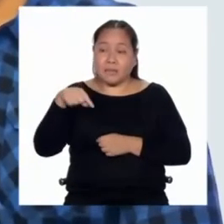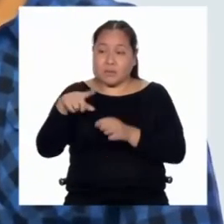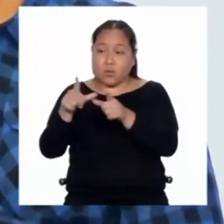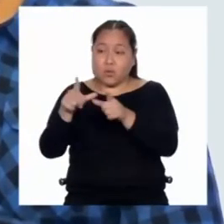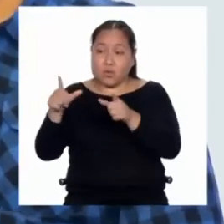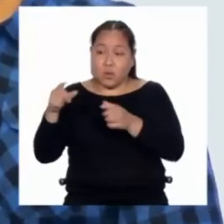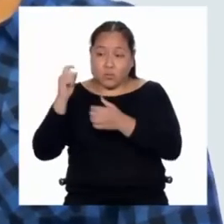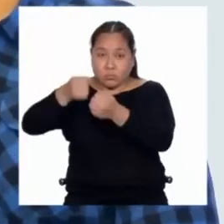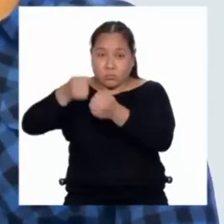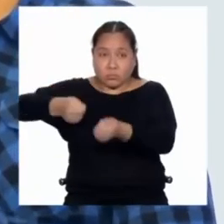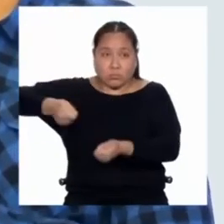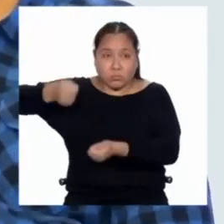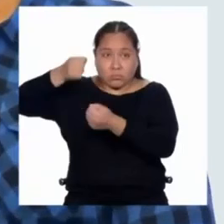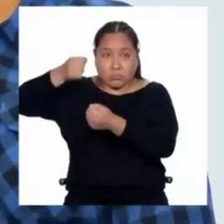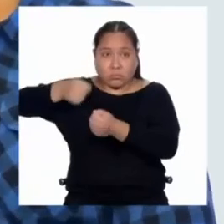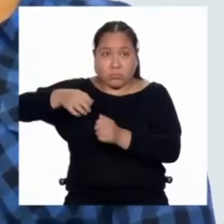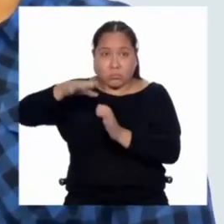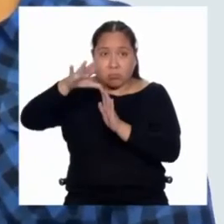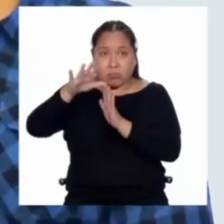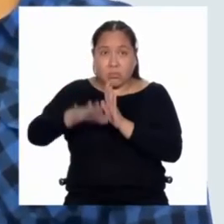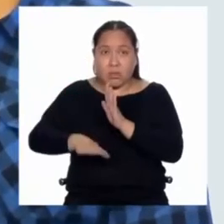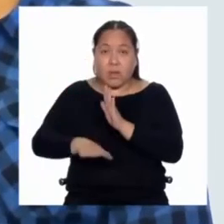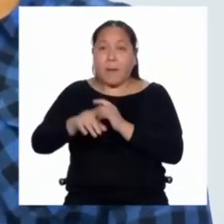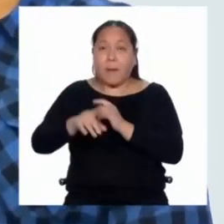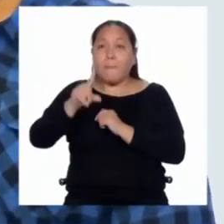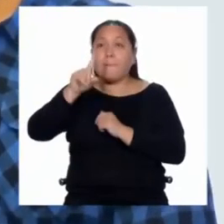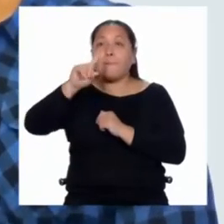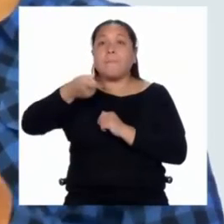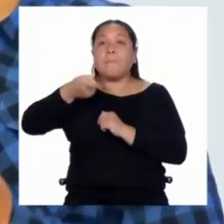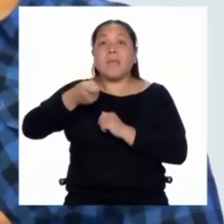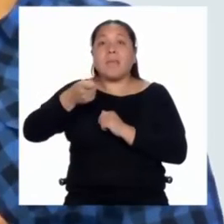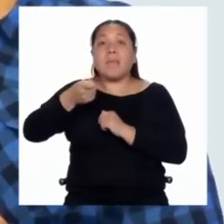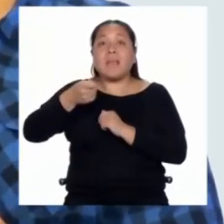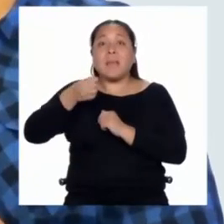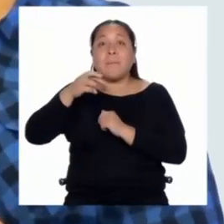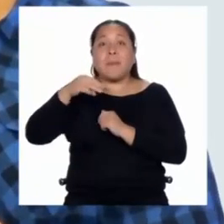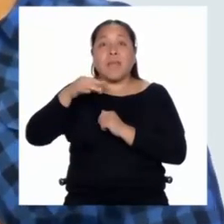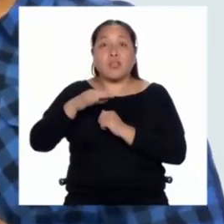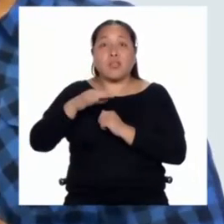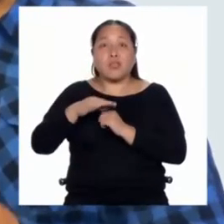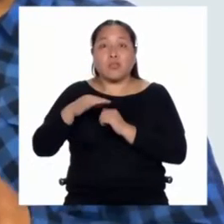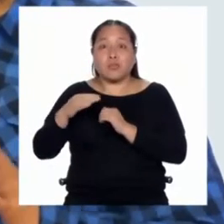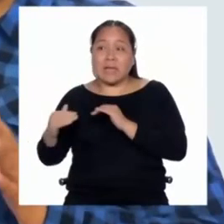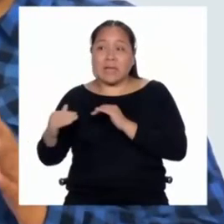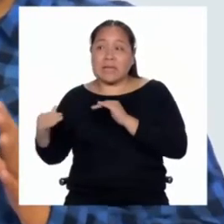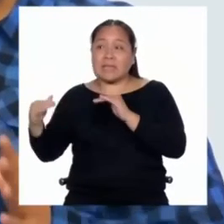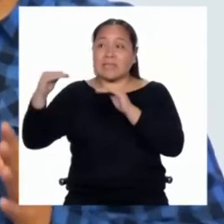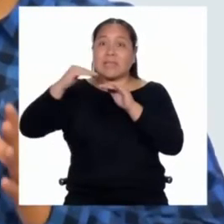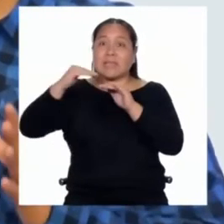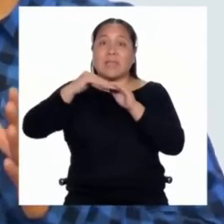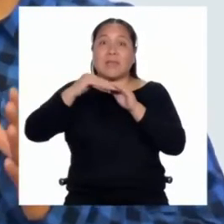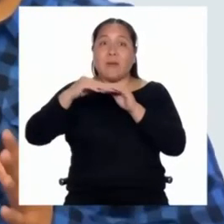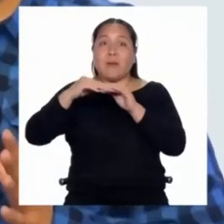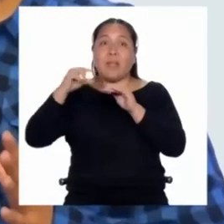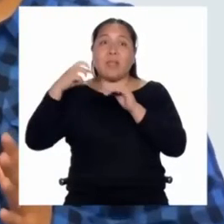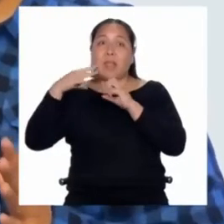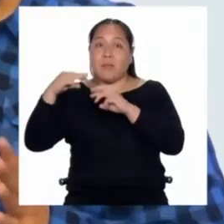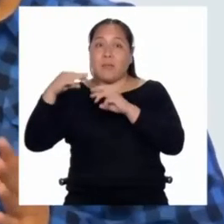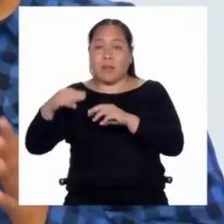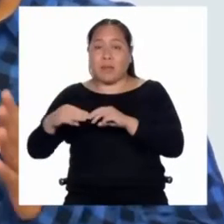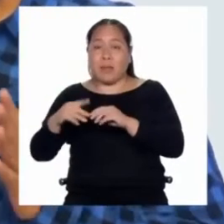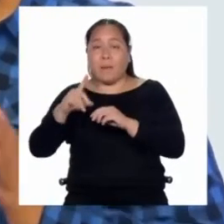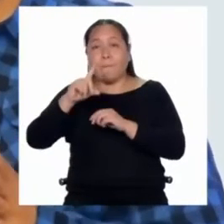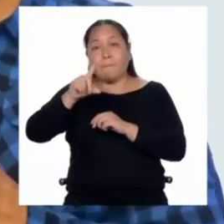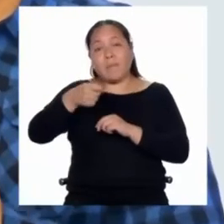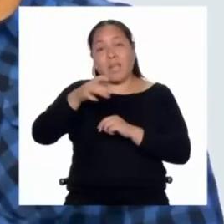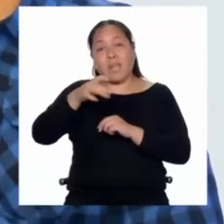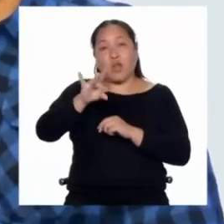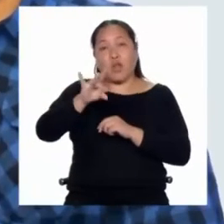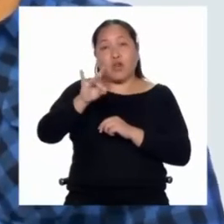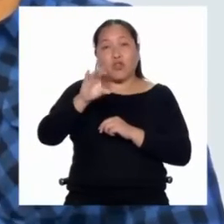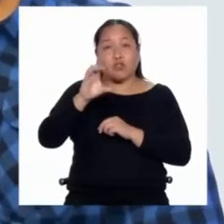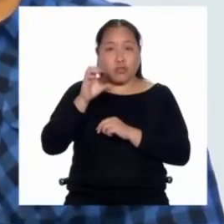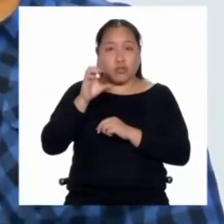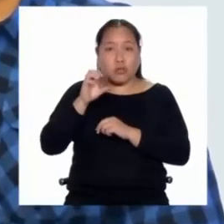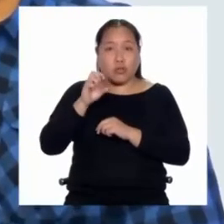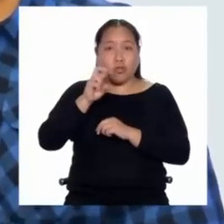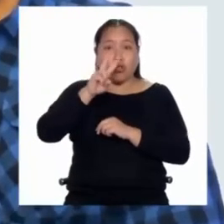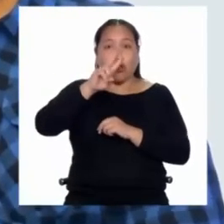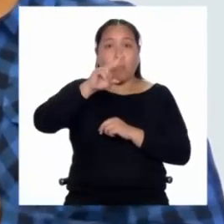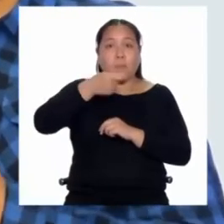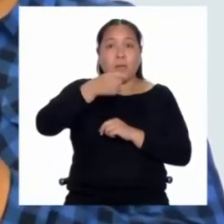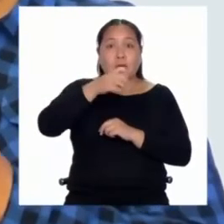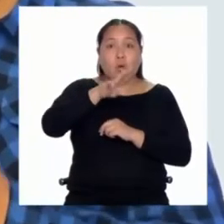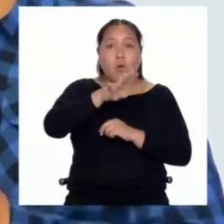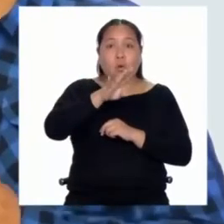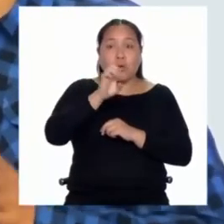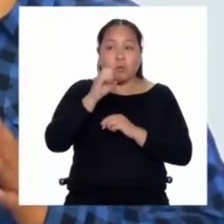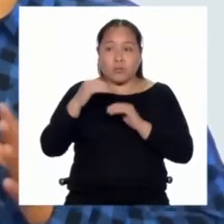que se encuentran debajo de los 1000 metros sobre el nivel del mar. Entre los 1800 y 2400